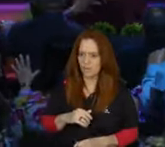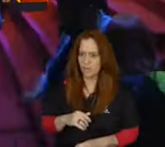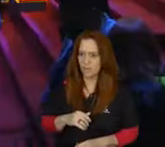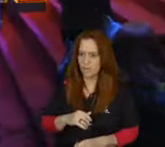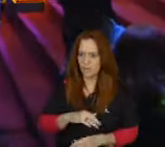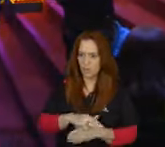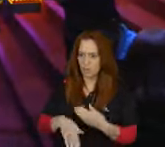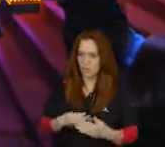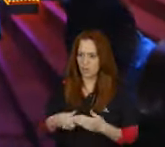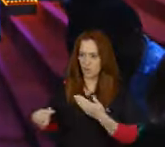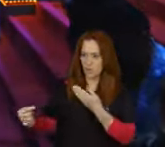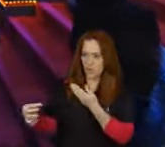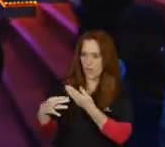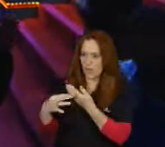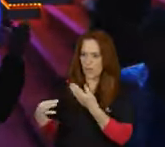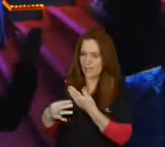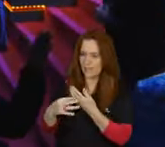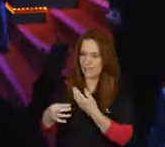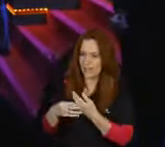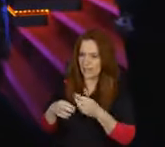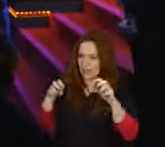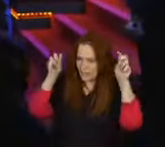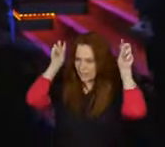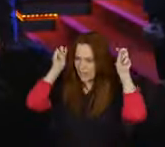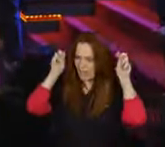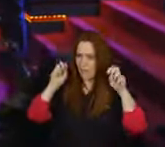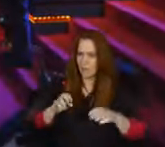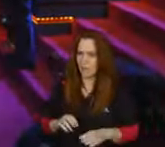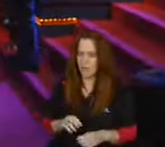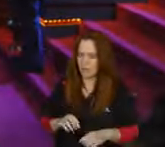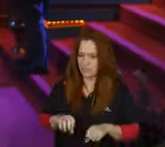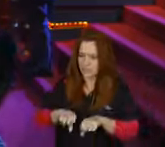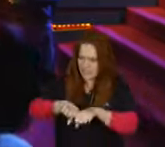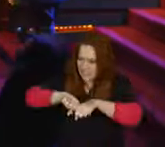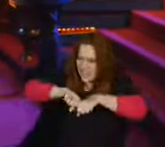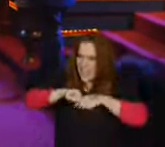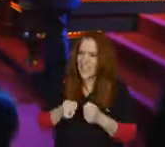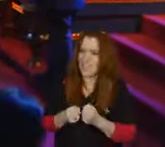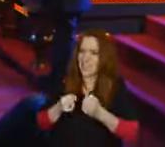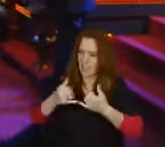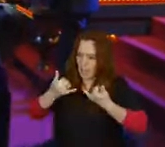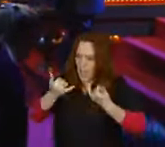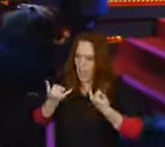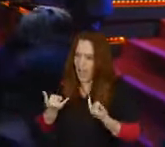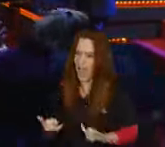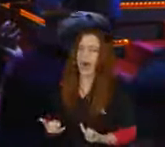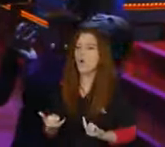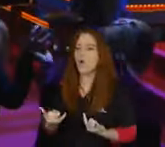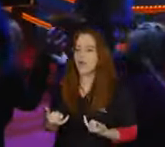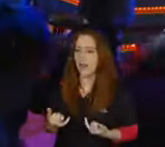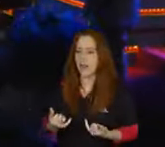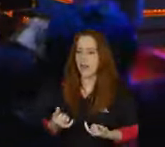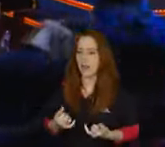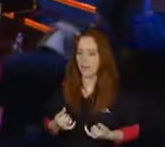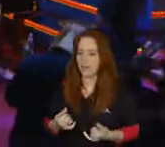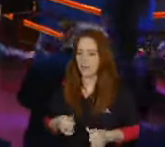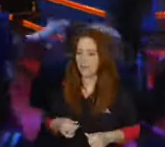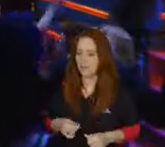tinieblas, toda enfermedad, se quiebra ahora, se seca ahora.